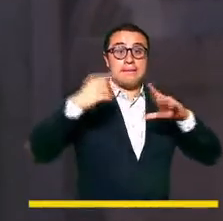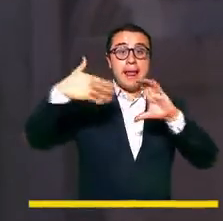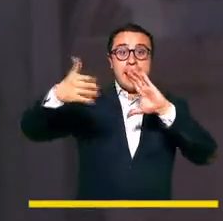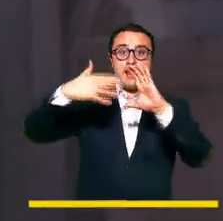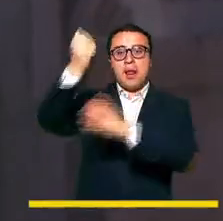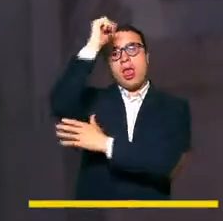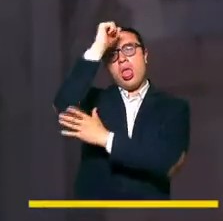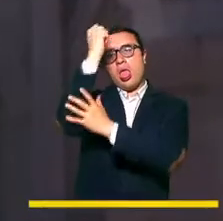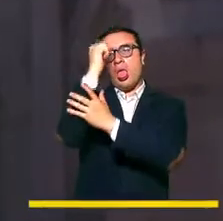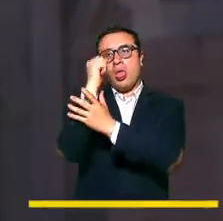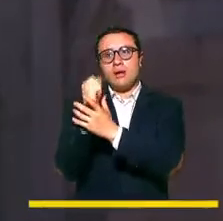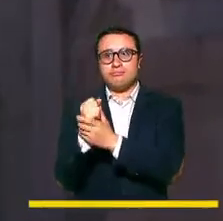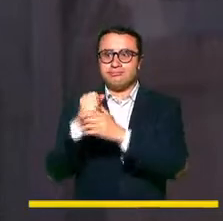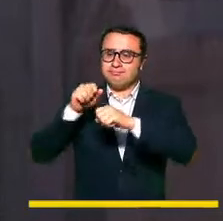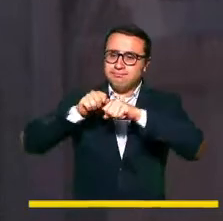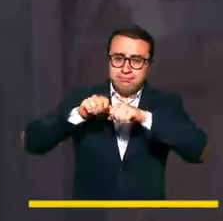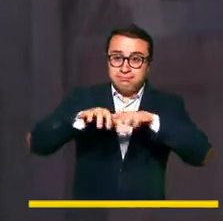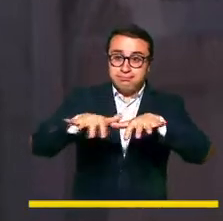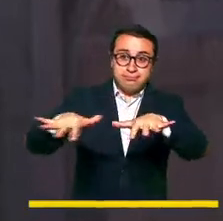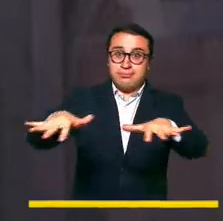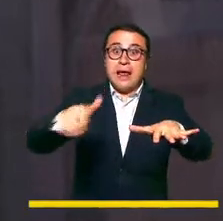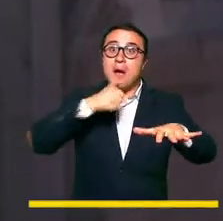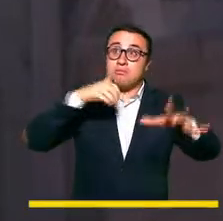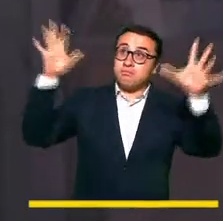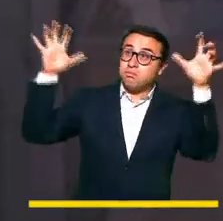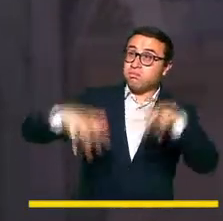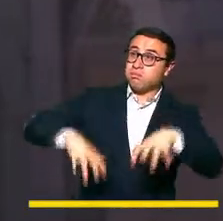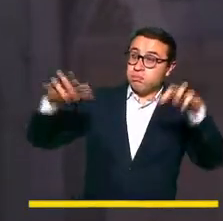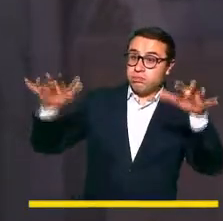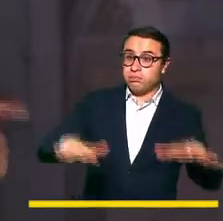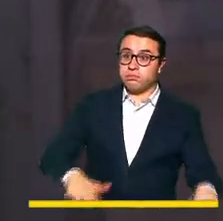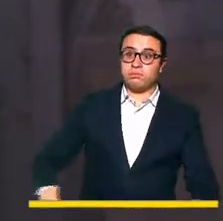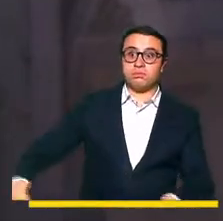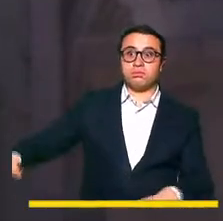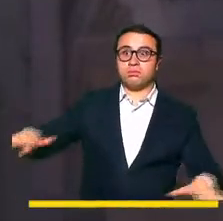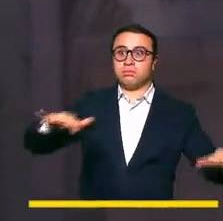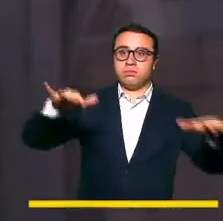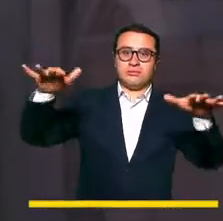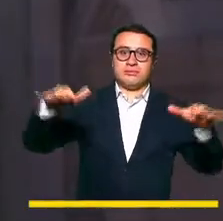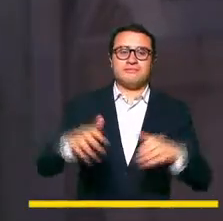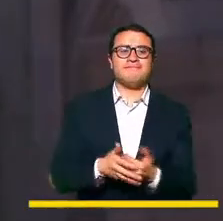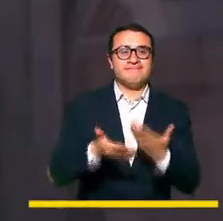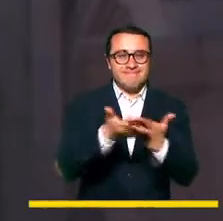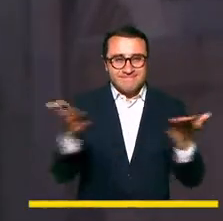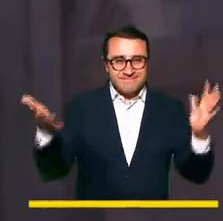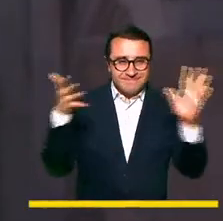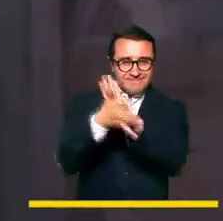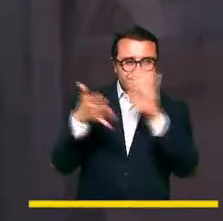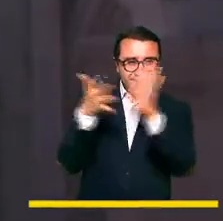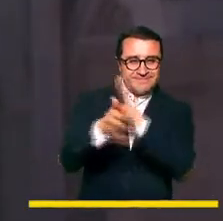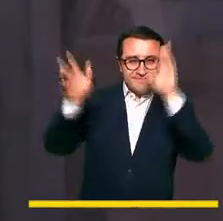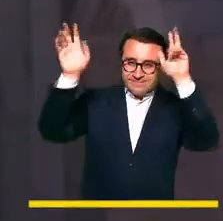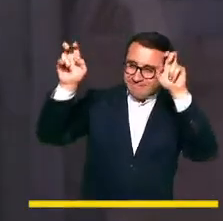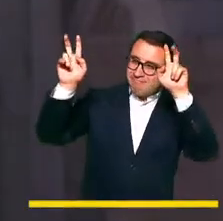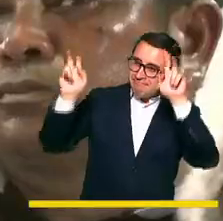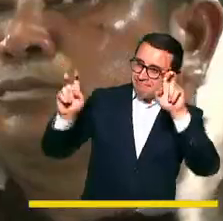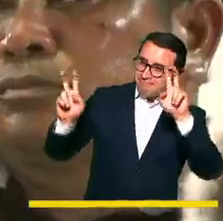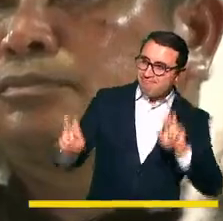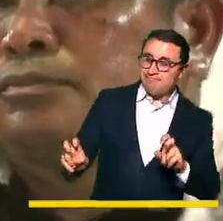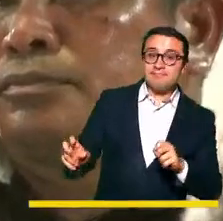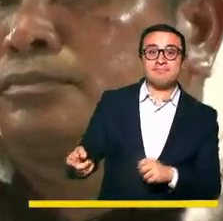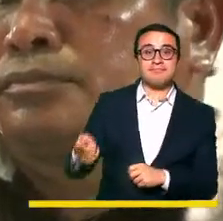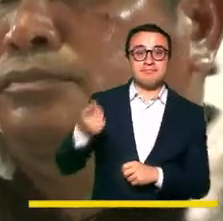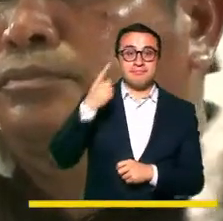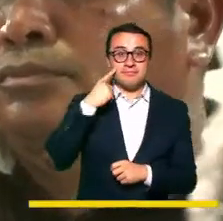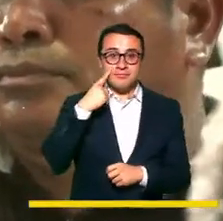climática desencadena la inundación. Aquí ustedes han hablado de unos temas. Se taparon